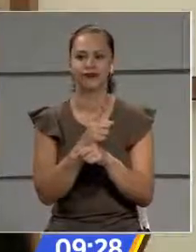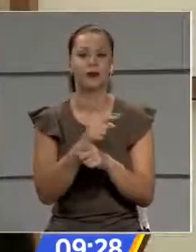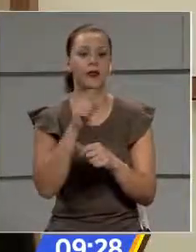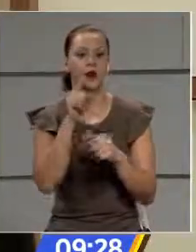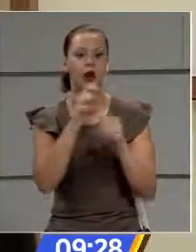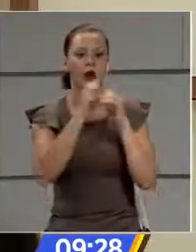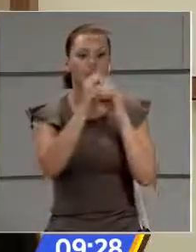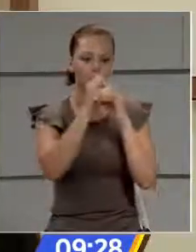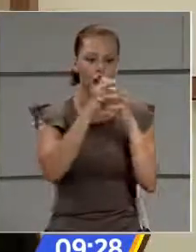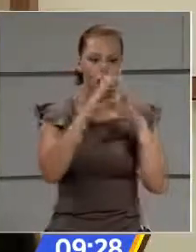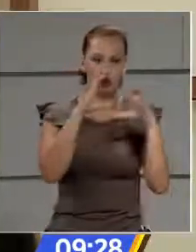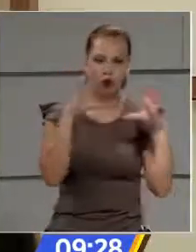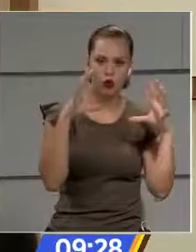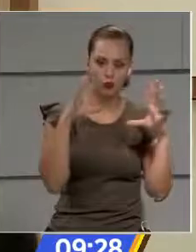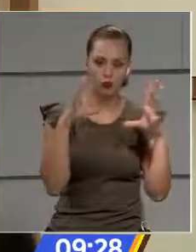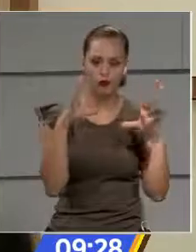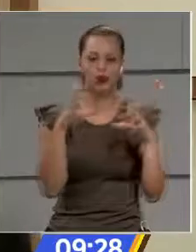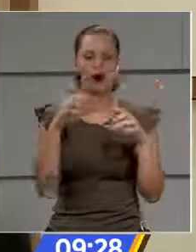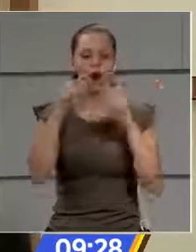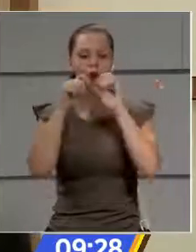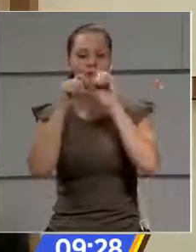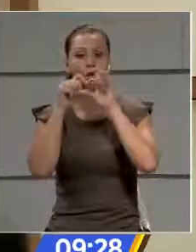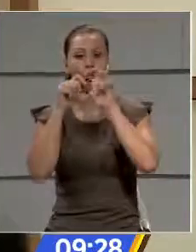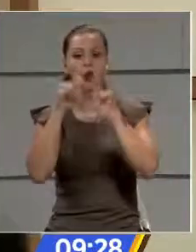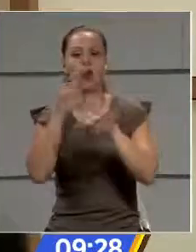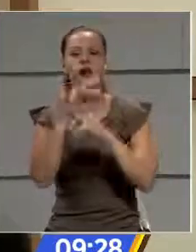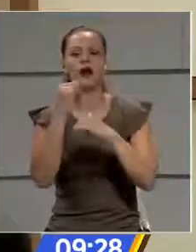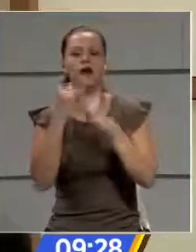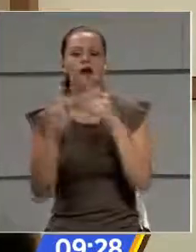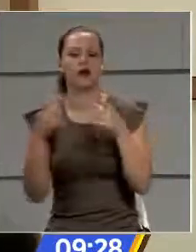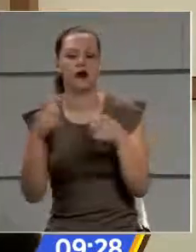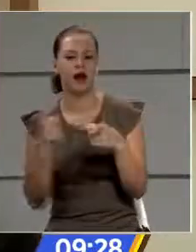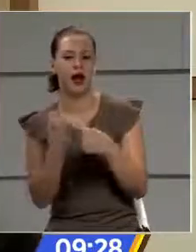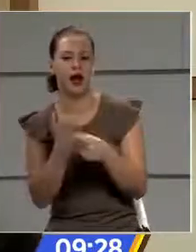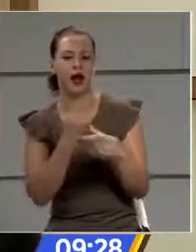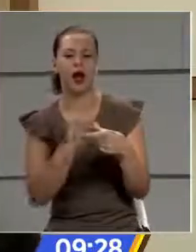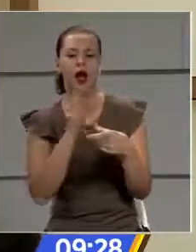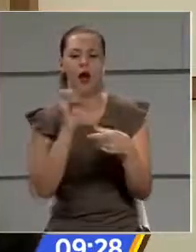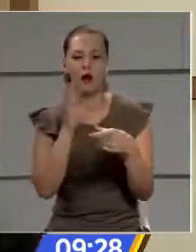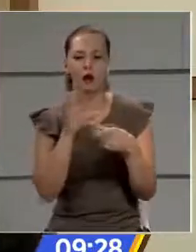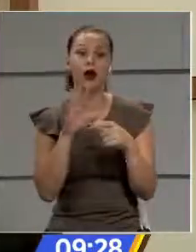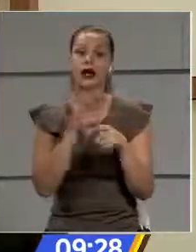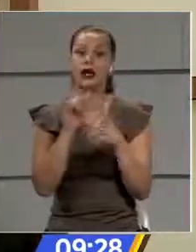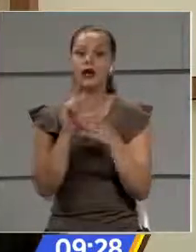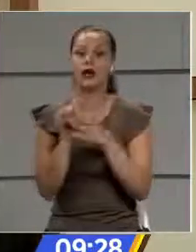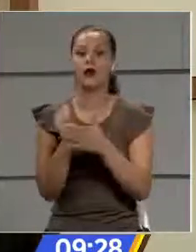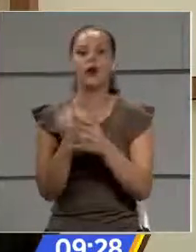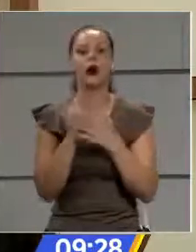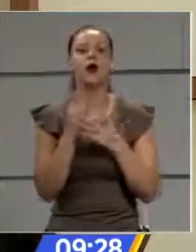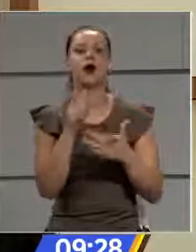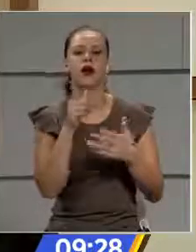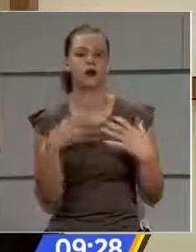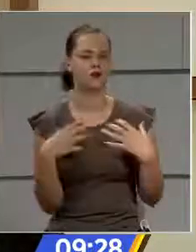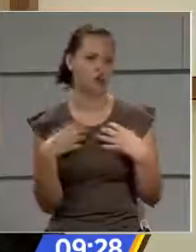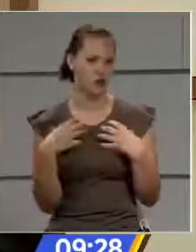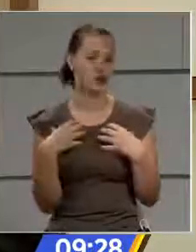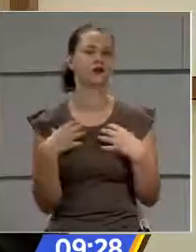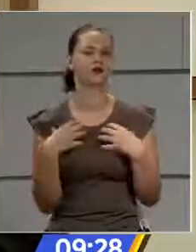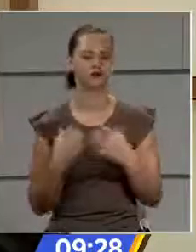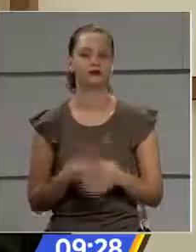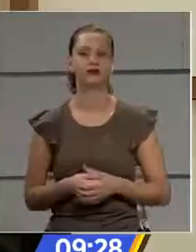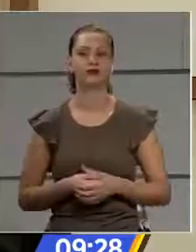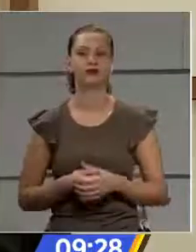el globo, las burbujas y al final las candelas del pastel. Y eso nos lo permiten los pulmones. Eso lo permiten los